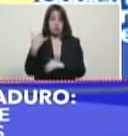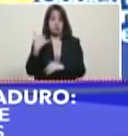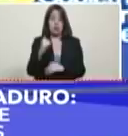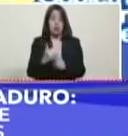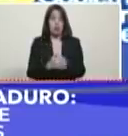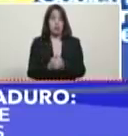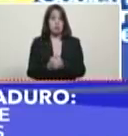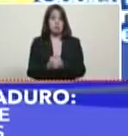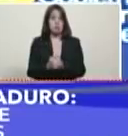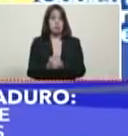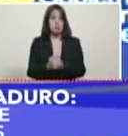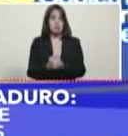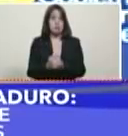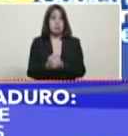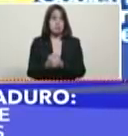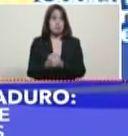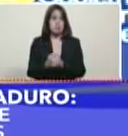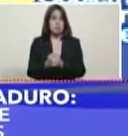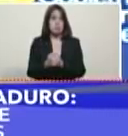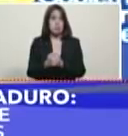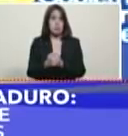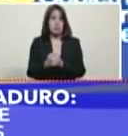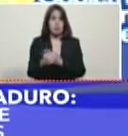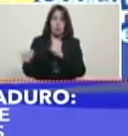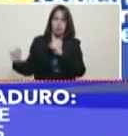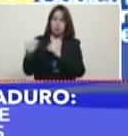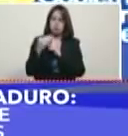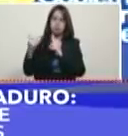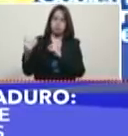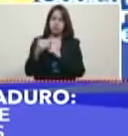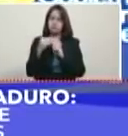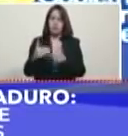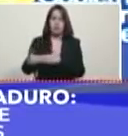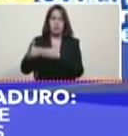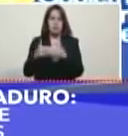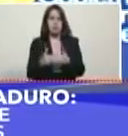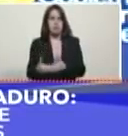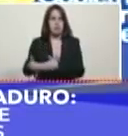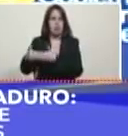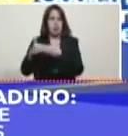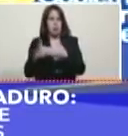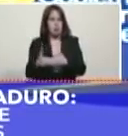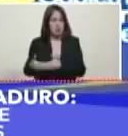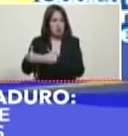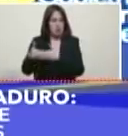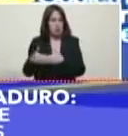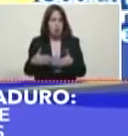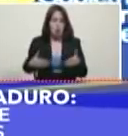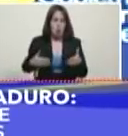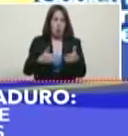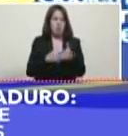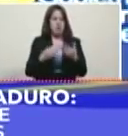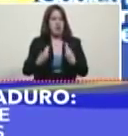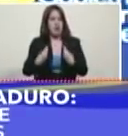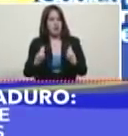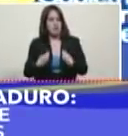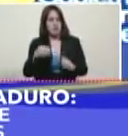de las agresiones de Donald Trump y del imperio norteamericano contra nuestra vida social, nuestra vida